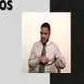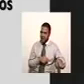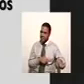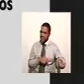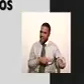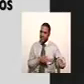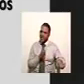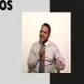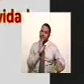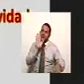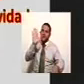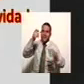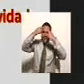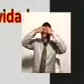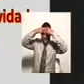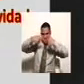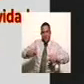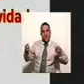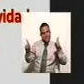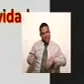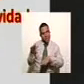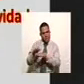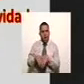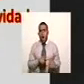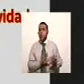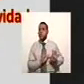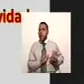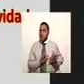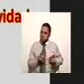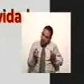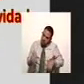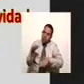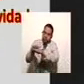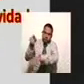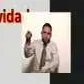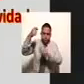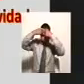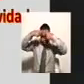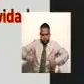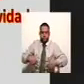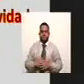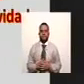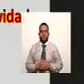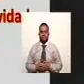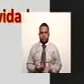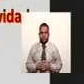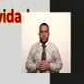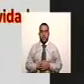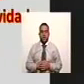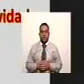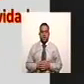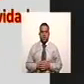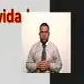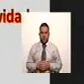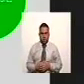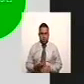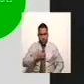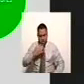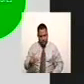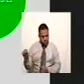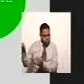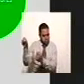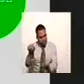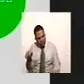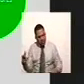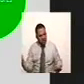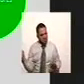aquí es también del Estado. ¿El Estado realmente va a alimentar el sistema de costos